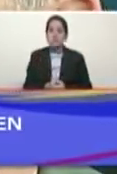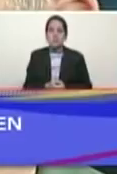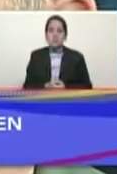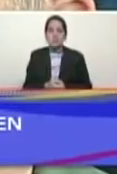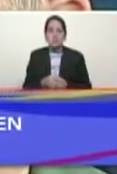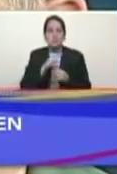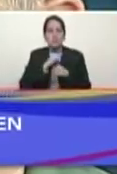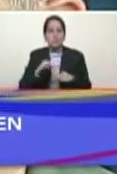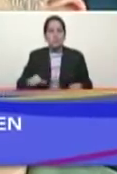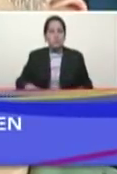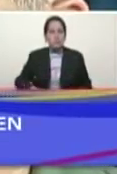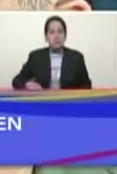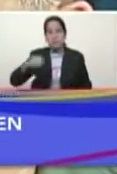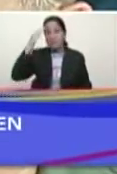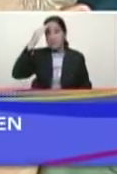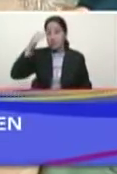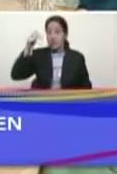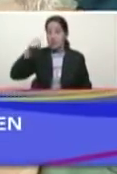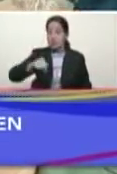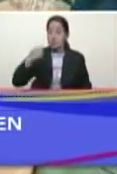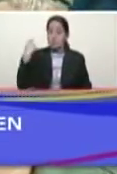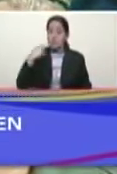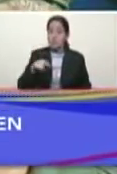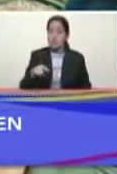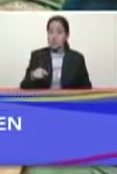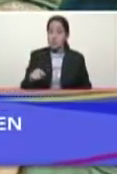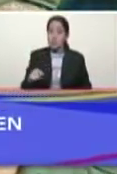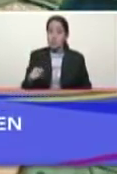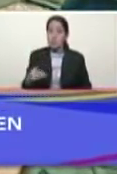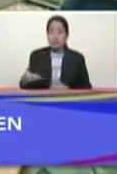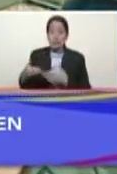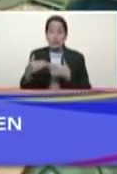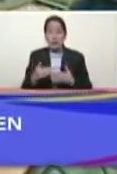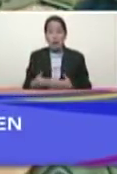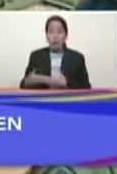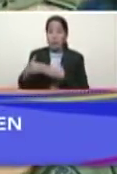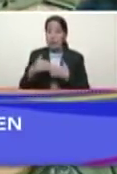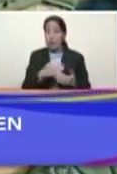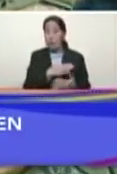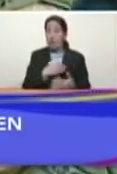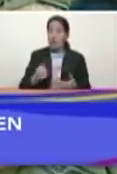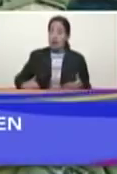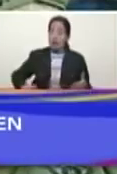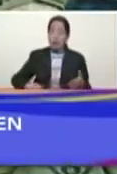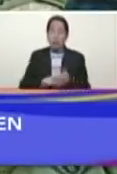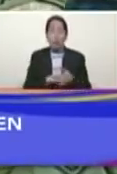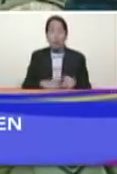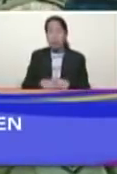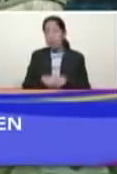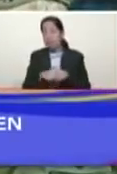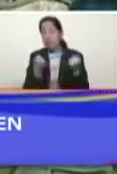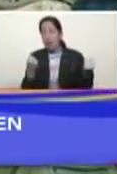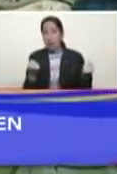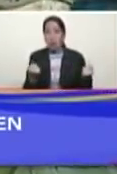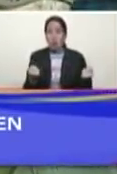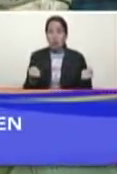Fuerza Armada que hoy tenemos. Por eso el imperialismo apunta a destruirla, a dividirla.